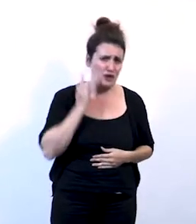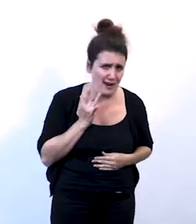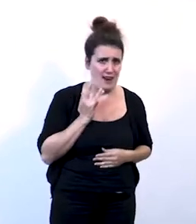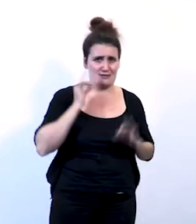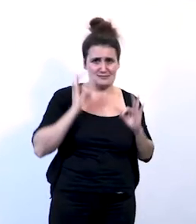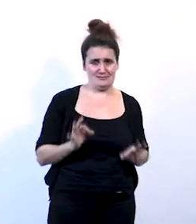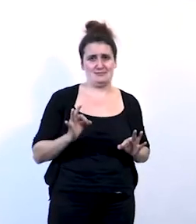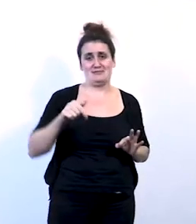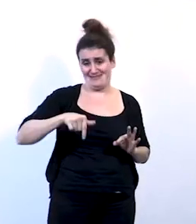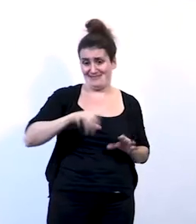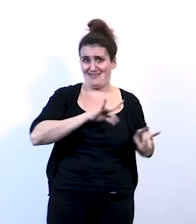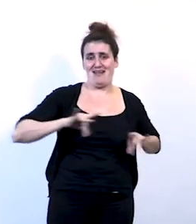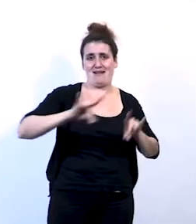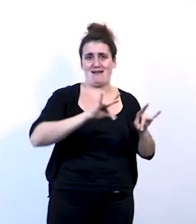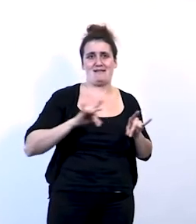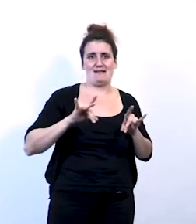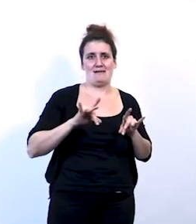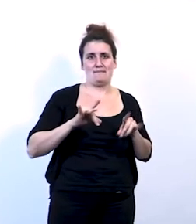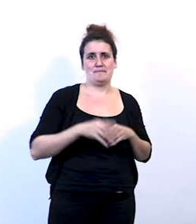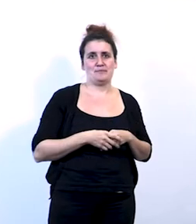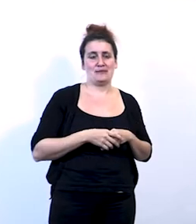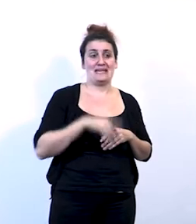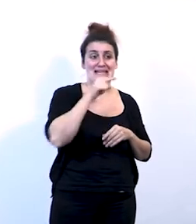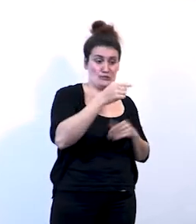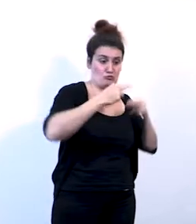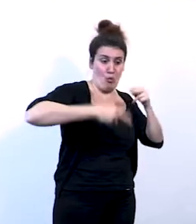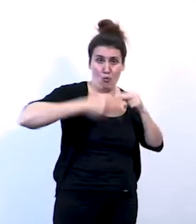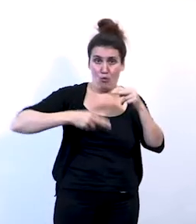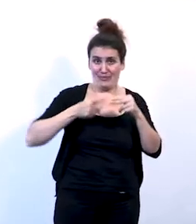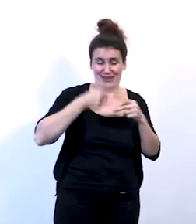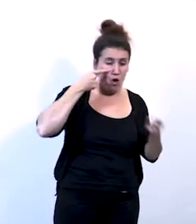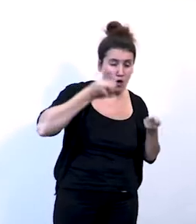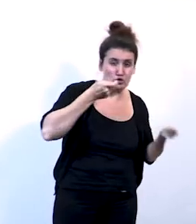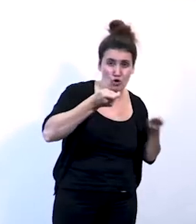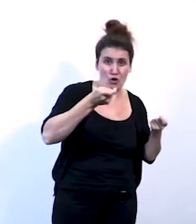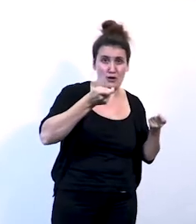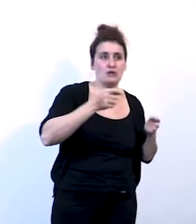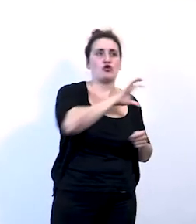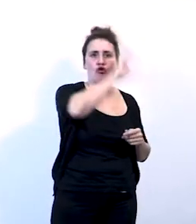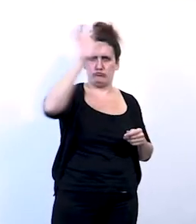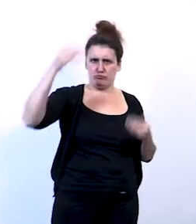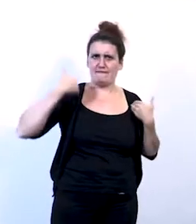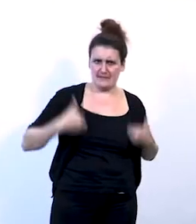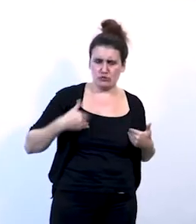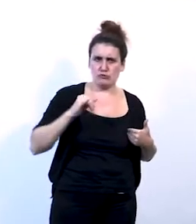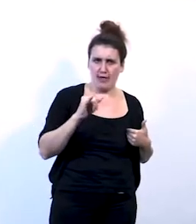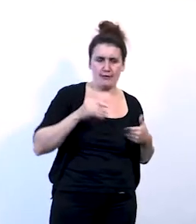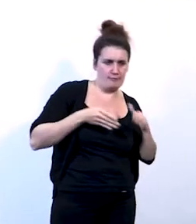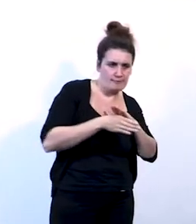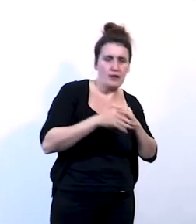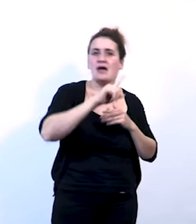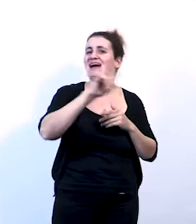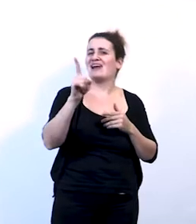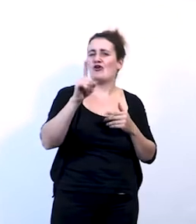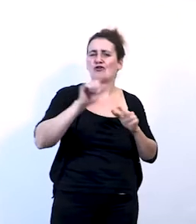originales, indígenas de esta tierra. Y que esos puntos de chequeos, que son geográficos y físicos, que no se vuelvan,